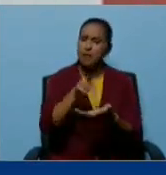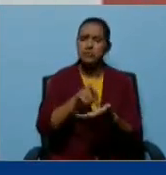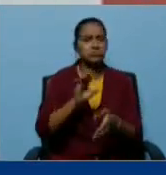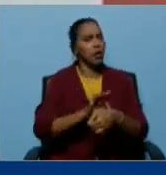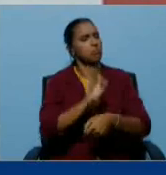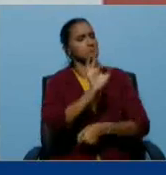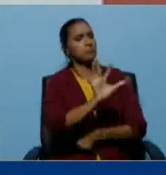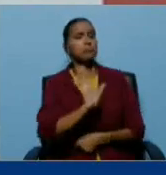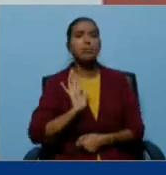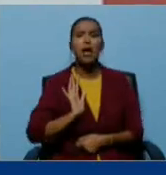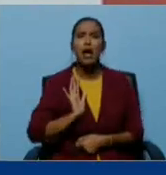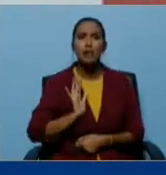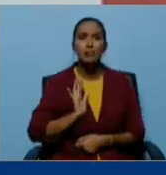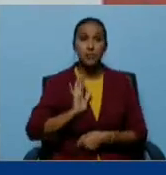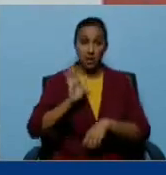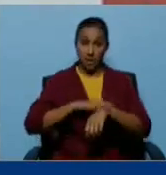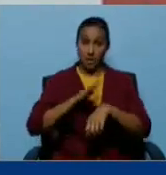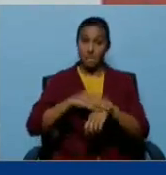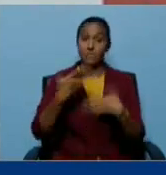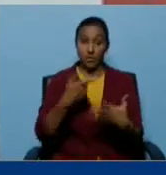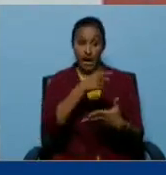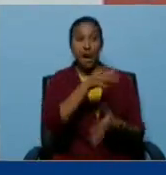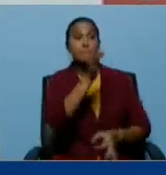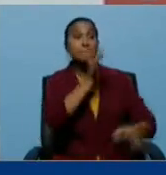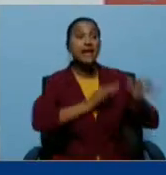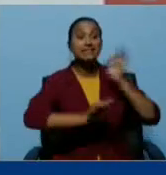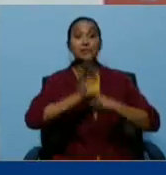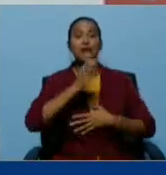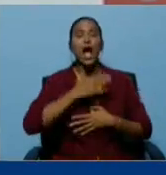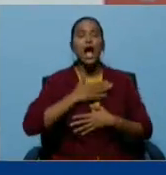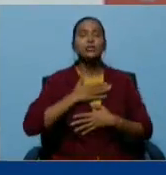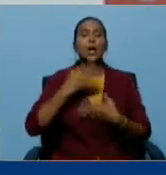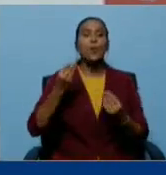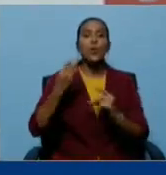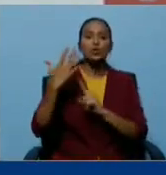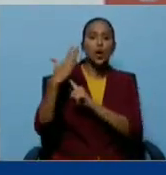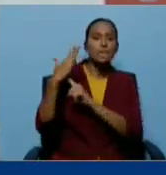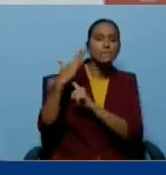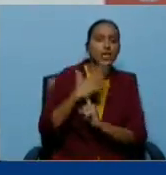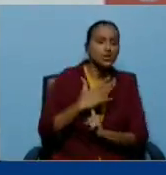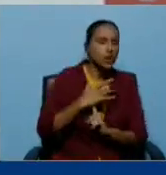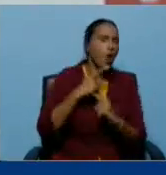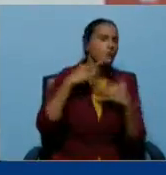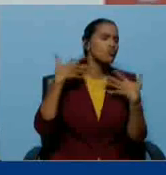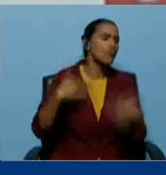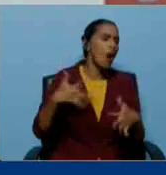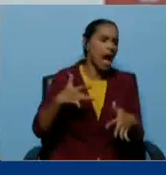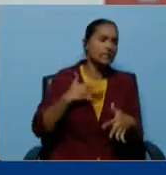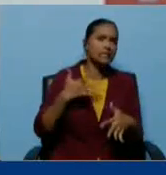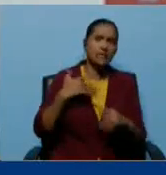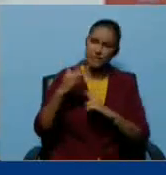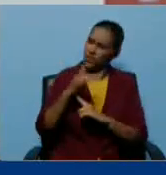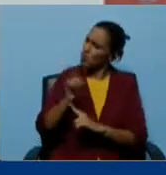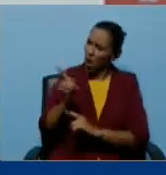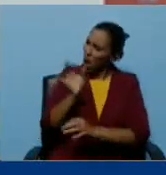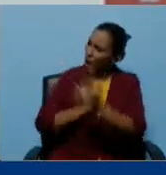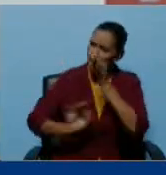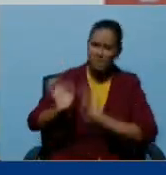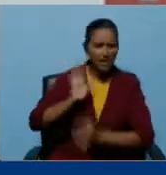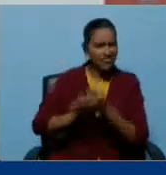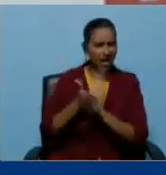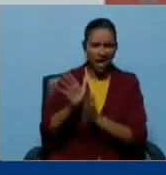Ahora sale, porque él me explicó, que la presión que le hicieron fue brutal. Yo dije, no me expliques nada, yo no